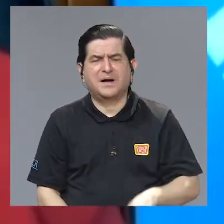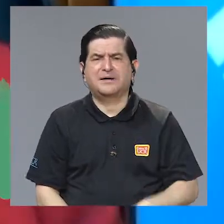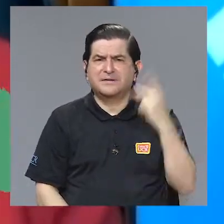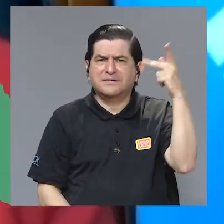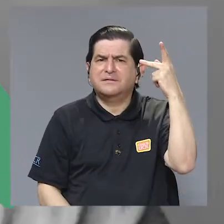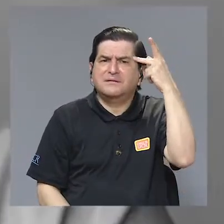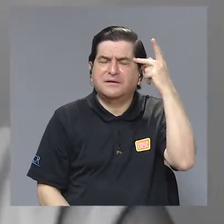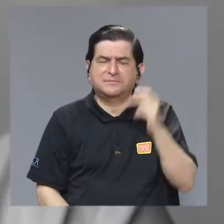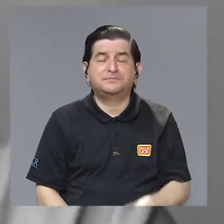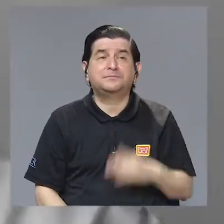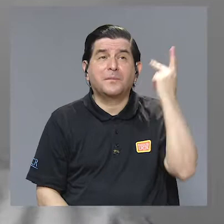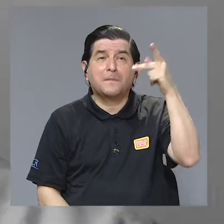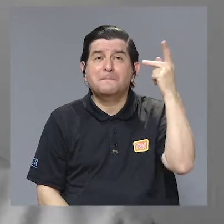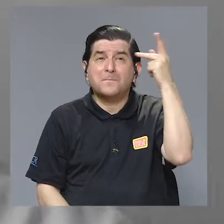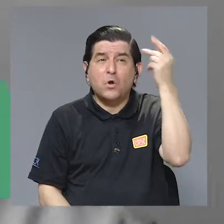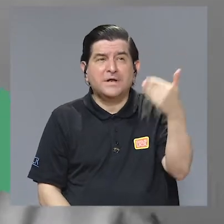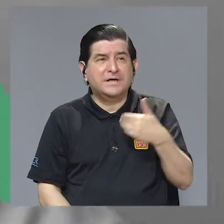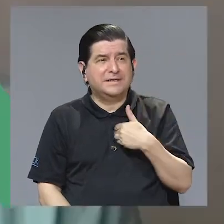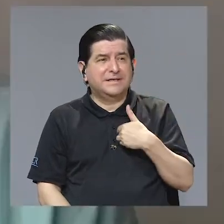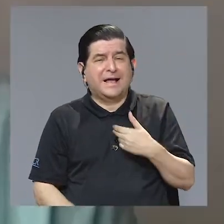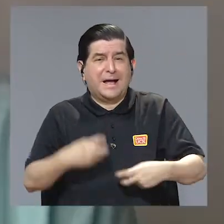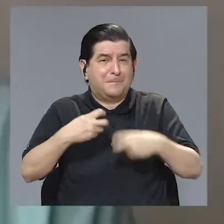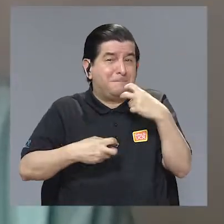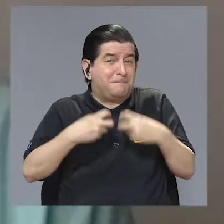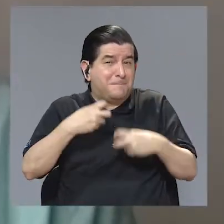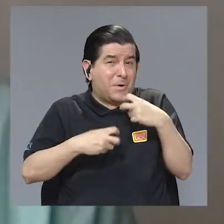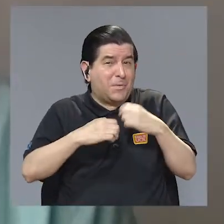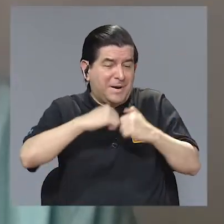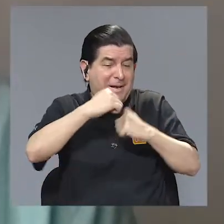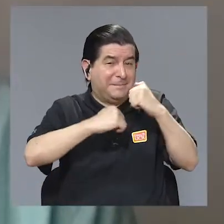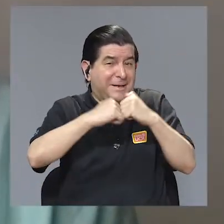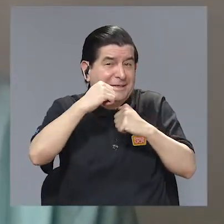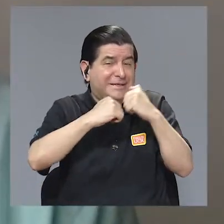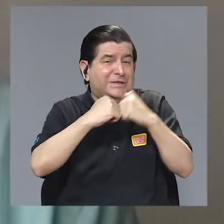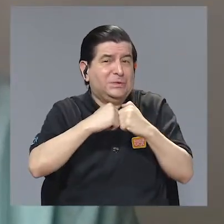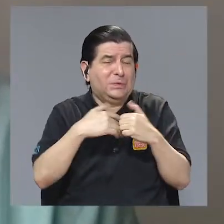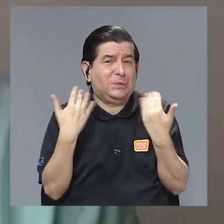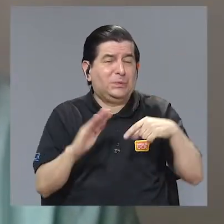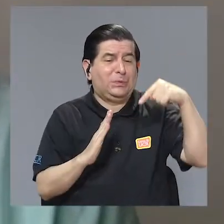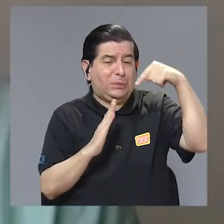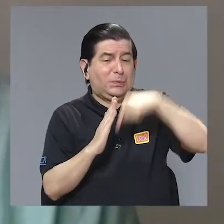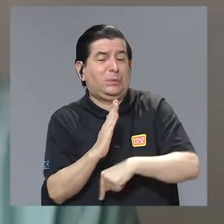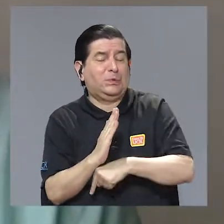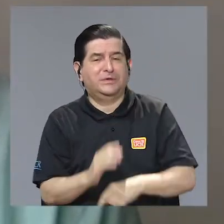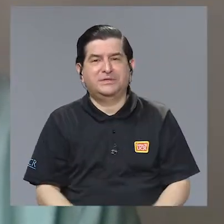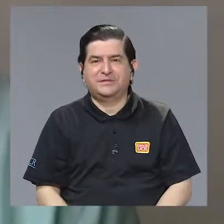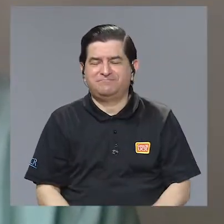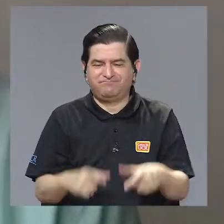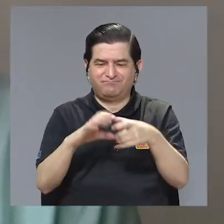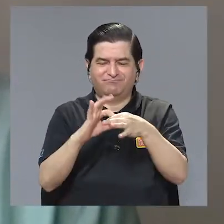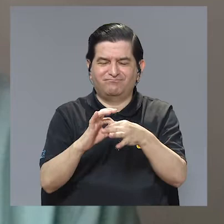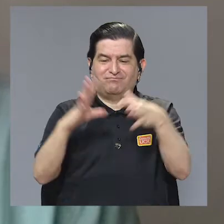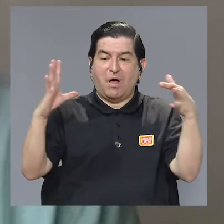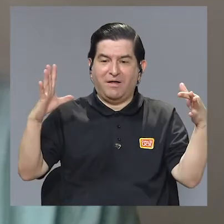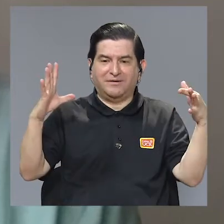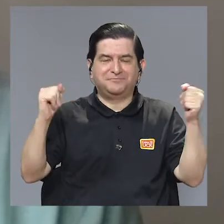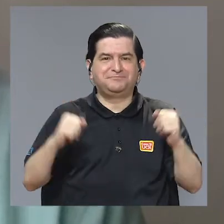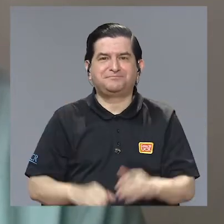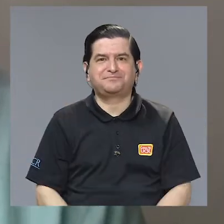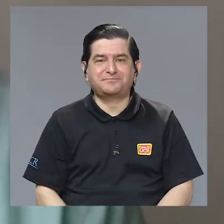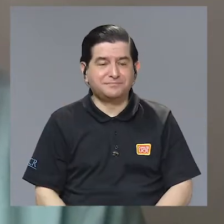la política. Las políticas tienen un problema estructural que es bastante serio, que es una